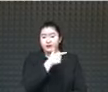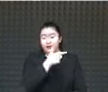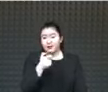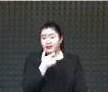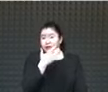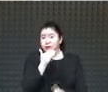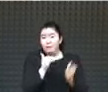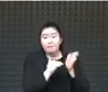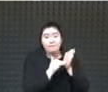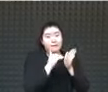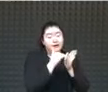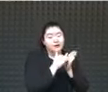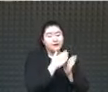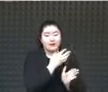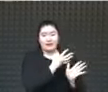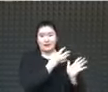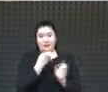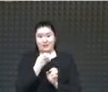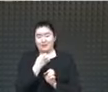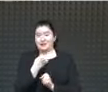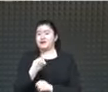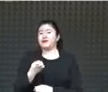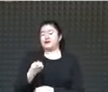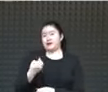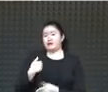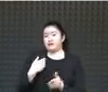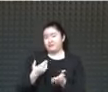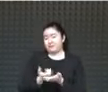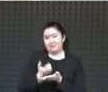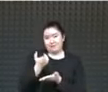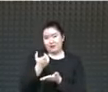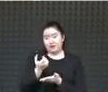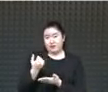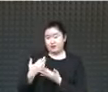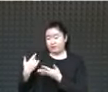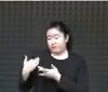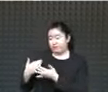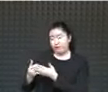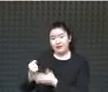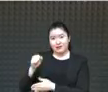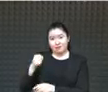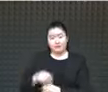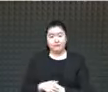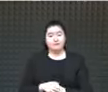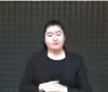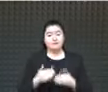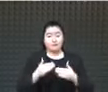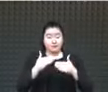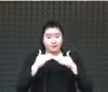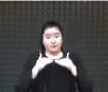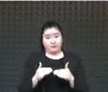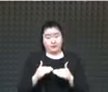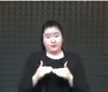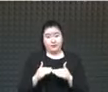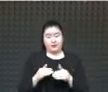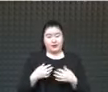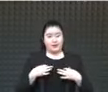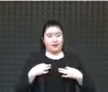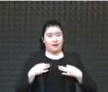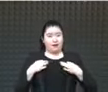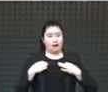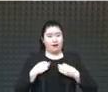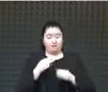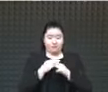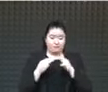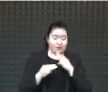pesos. Hasta septiembre, sí. Luego, útiles y uniformes escolares fueron